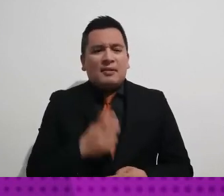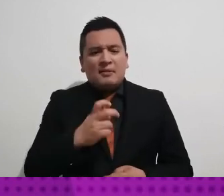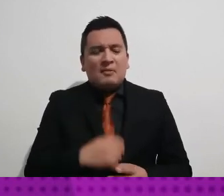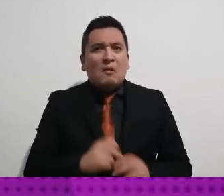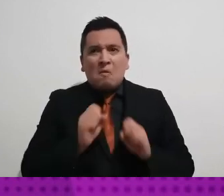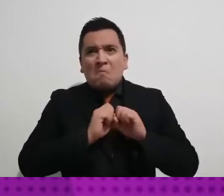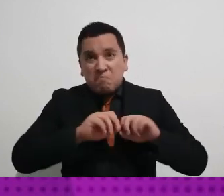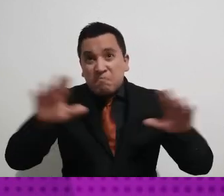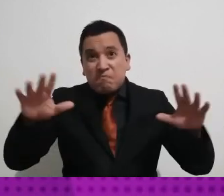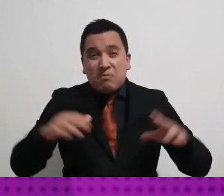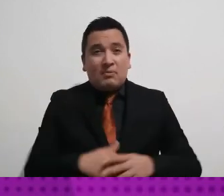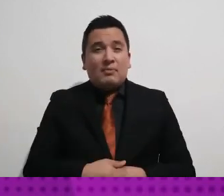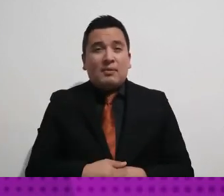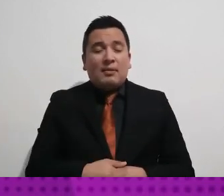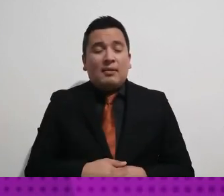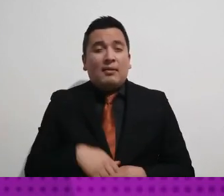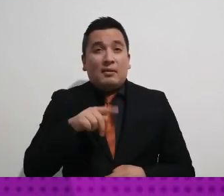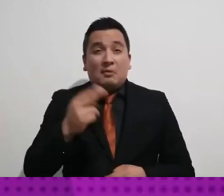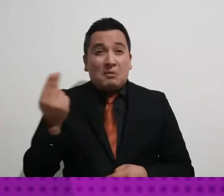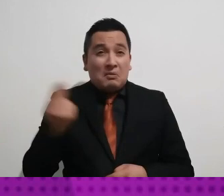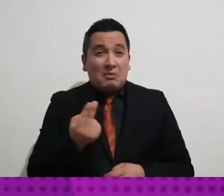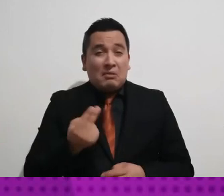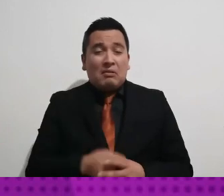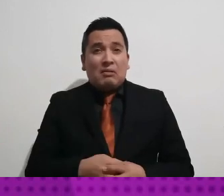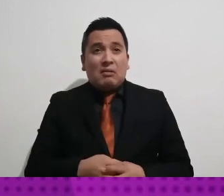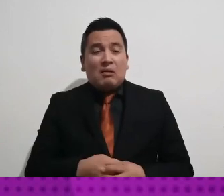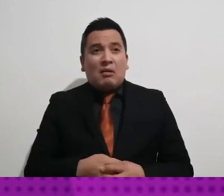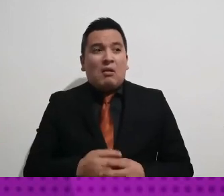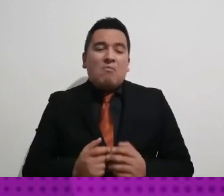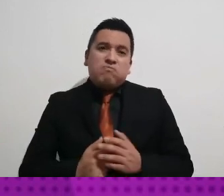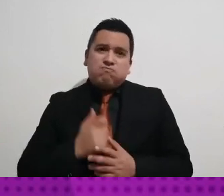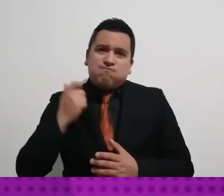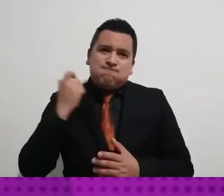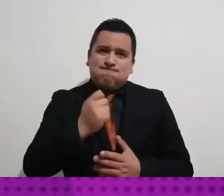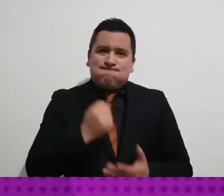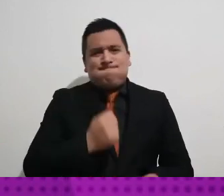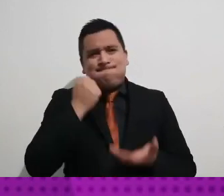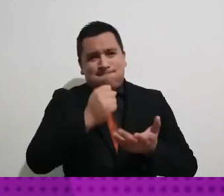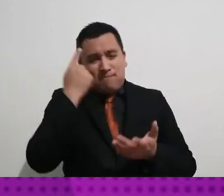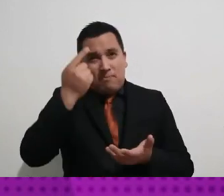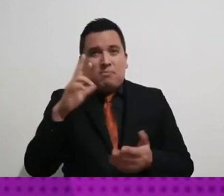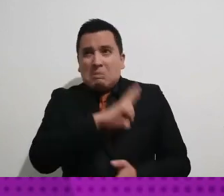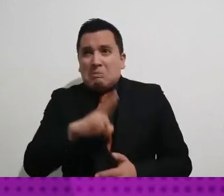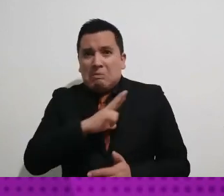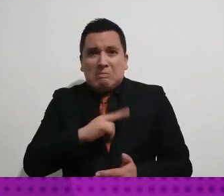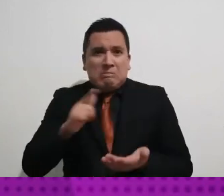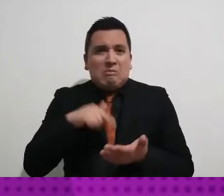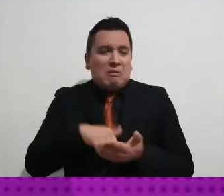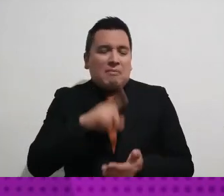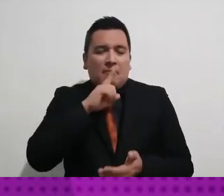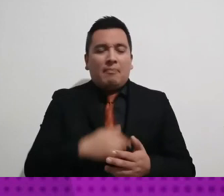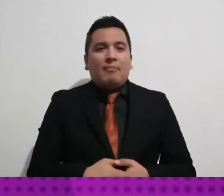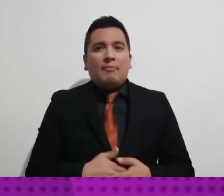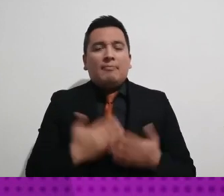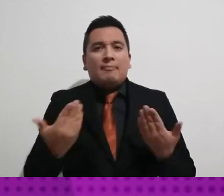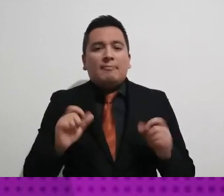hacer ejercicios de difusión masiva sin necesidad de invertir grandes recursos, ¿no? Y bueno, pues con